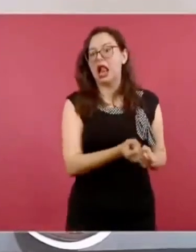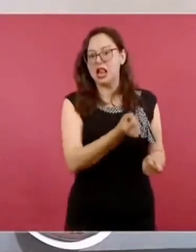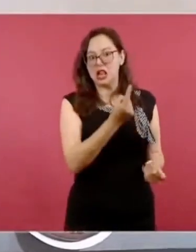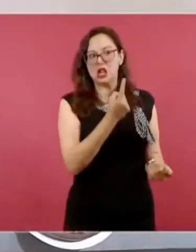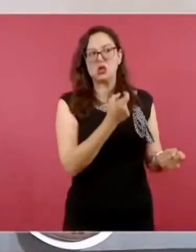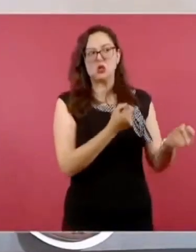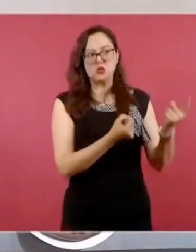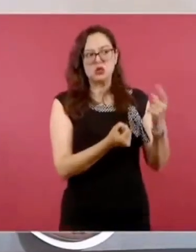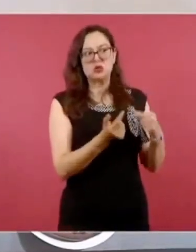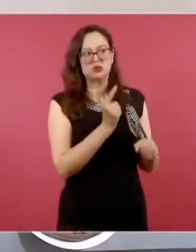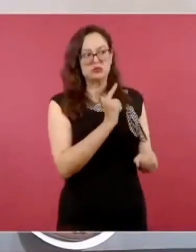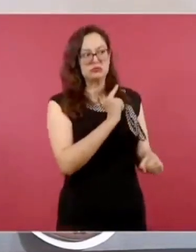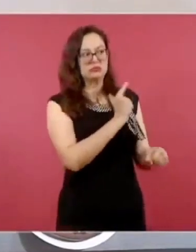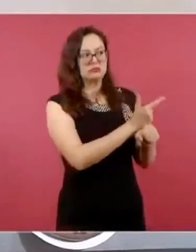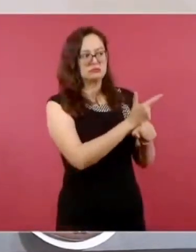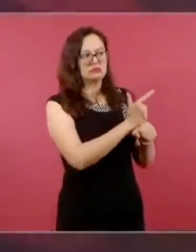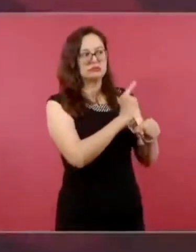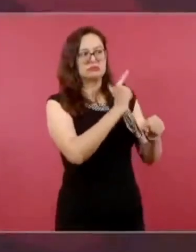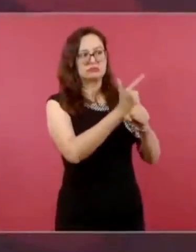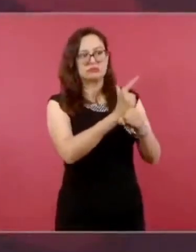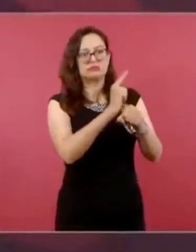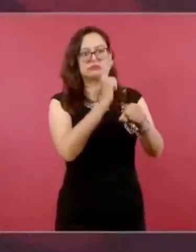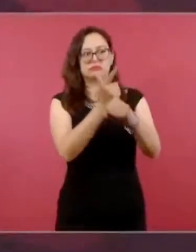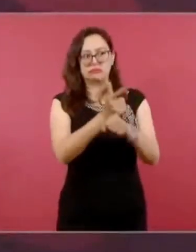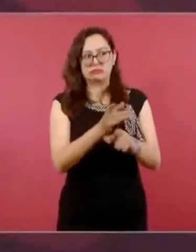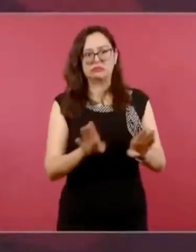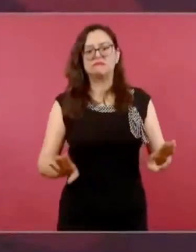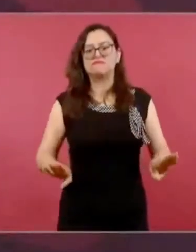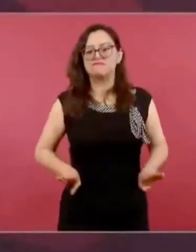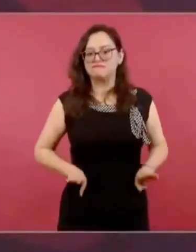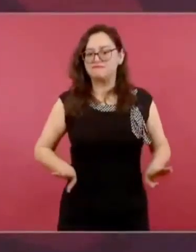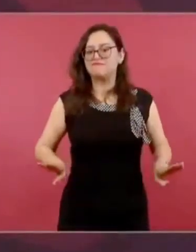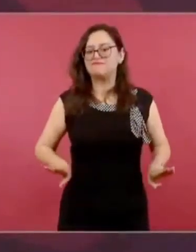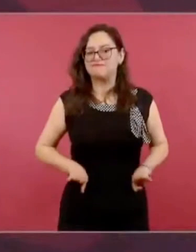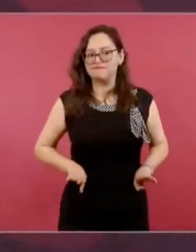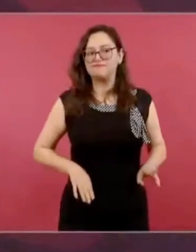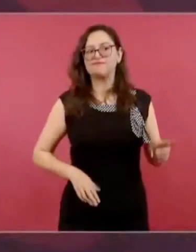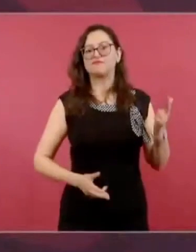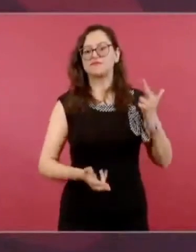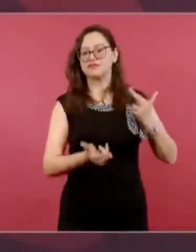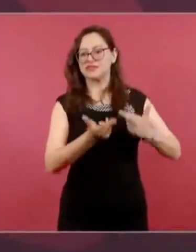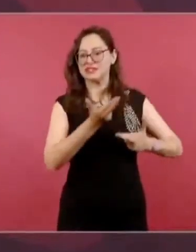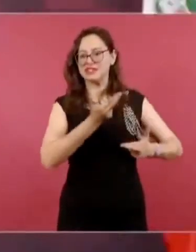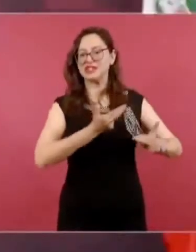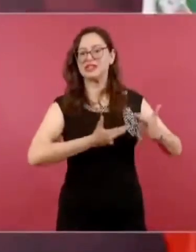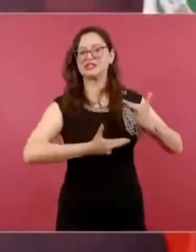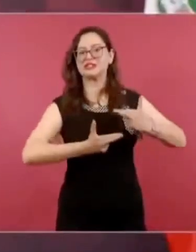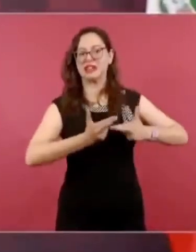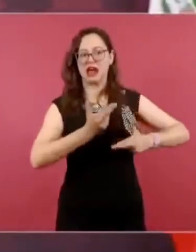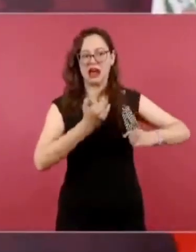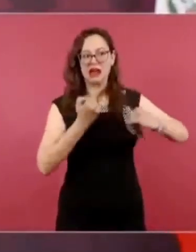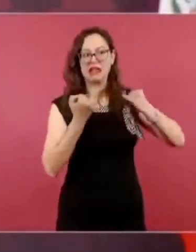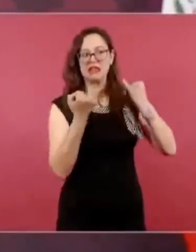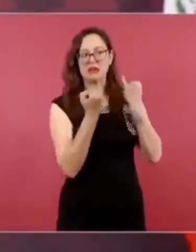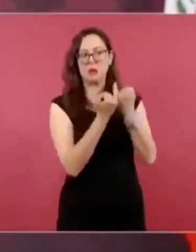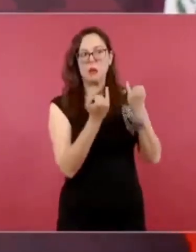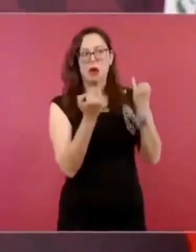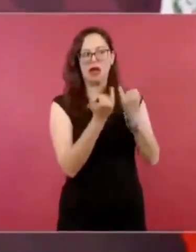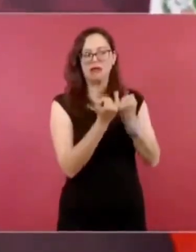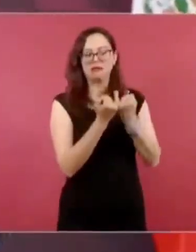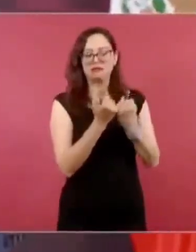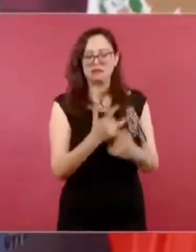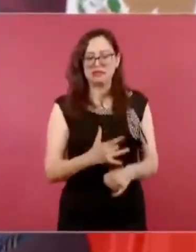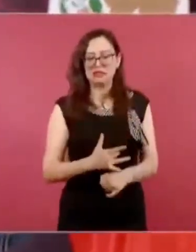en la época de más autoritarismo. Veo con preocupación y tristeza